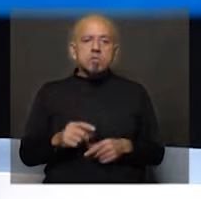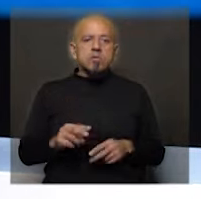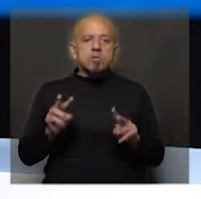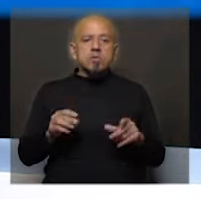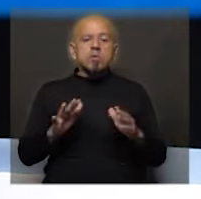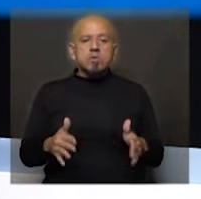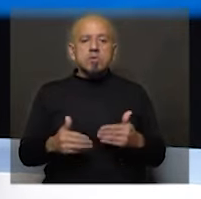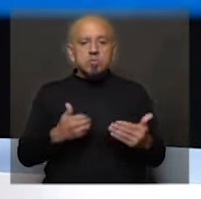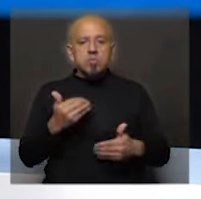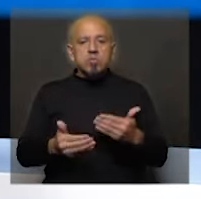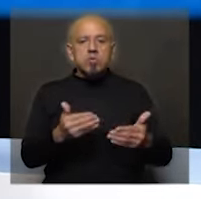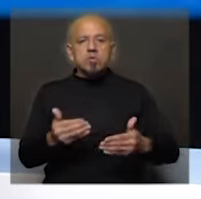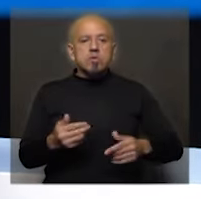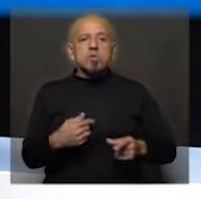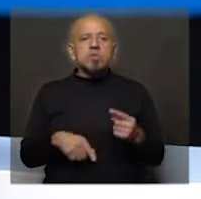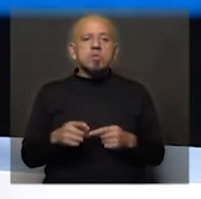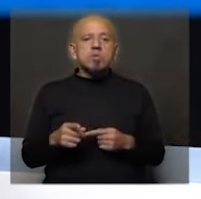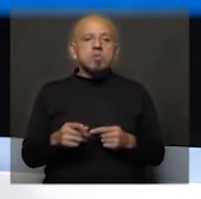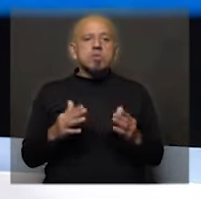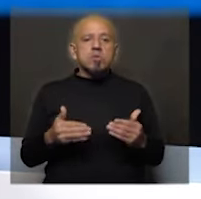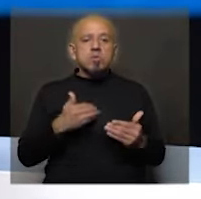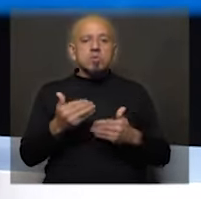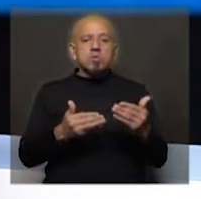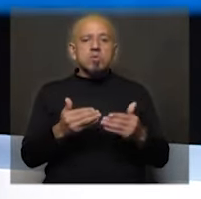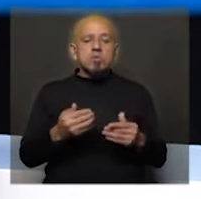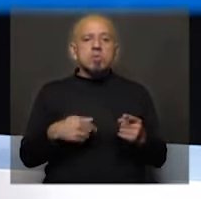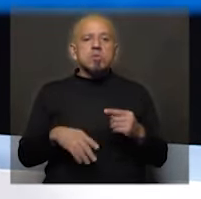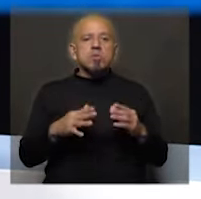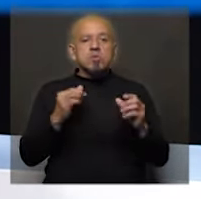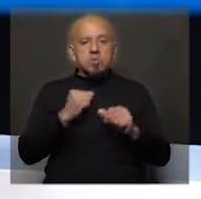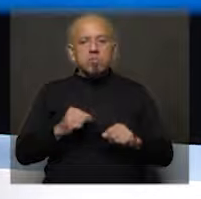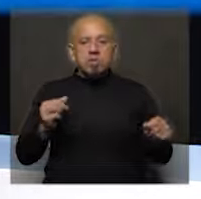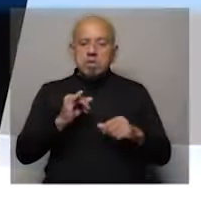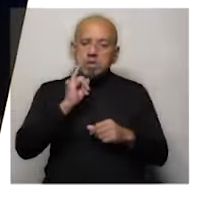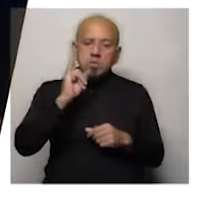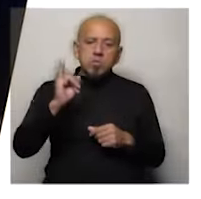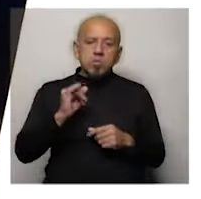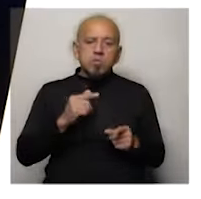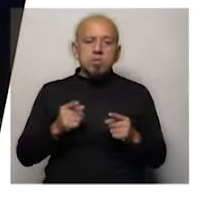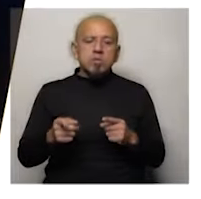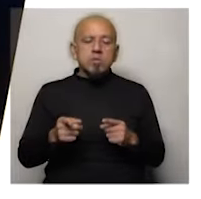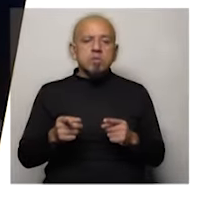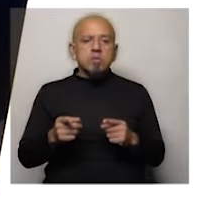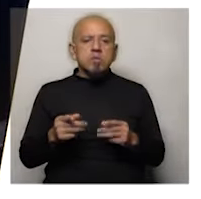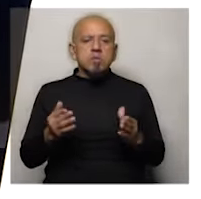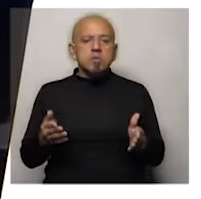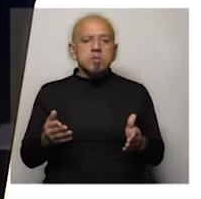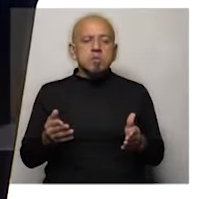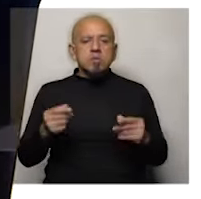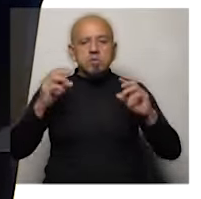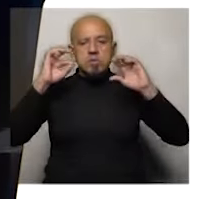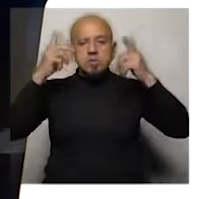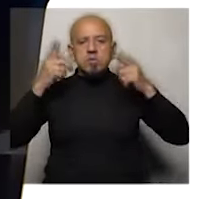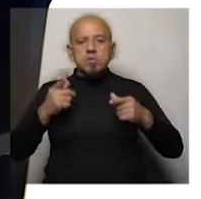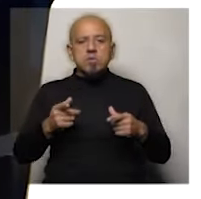proceso no es un acto no es un proceso incluso puede hacer la denuncia puede en esto del ciclo de la violencia